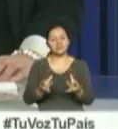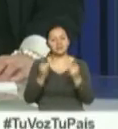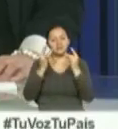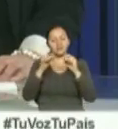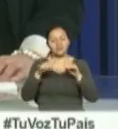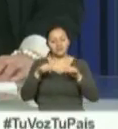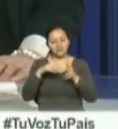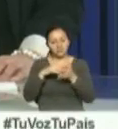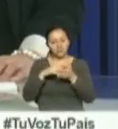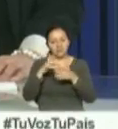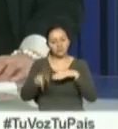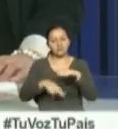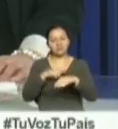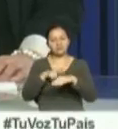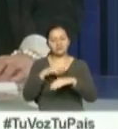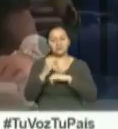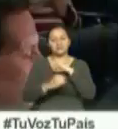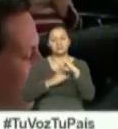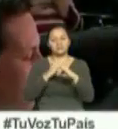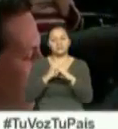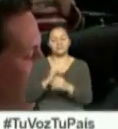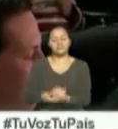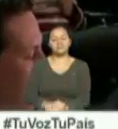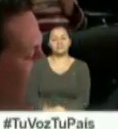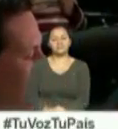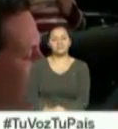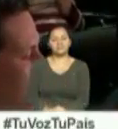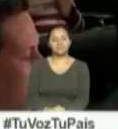académica a nivel internacional.